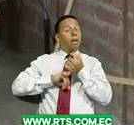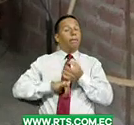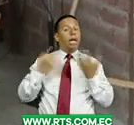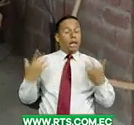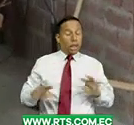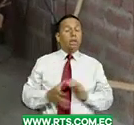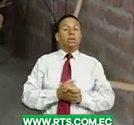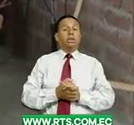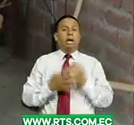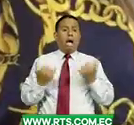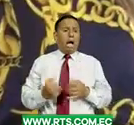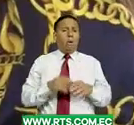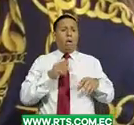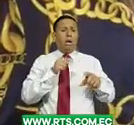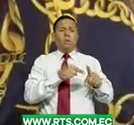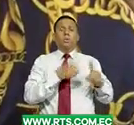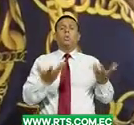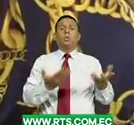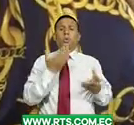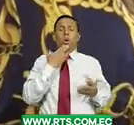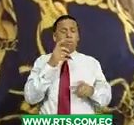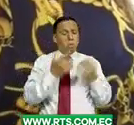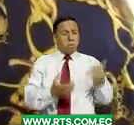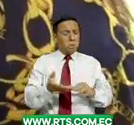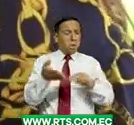tragedia que enluta a 2 familias de El Oro.